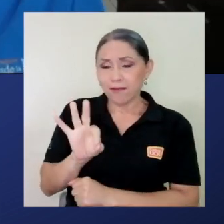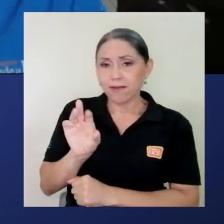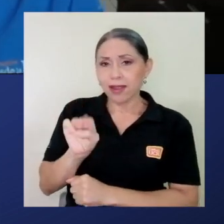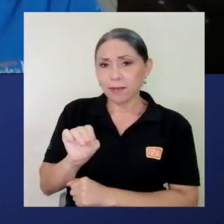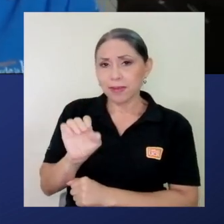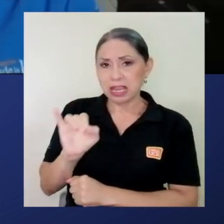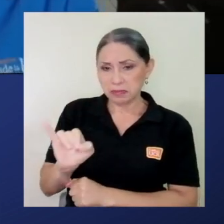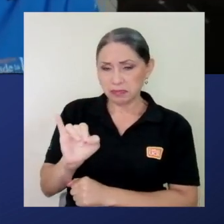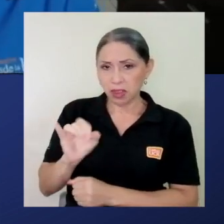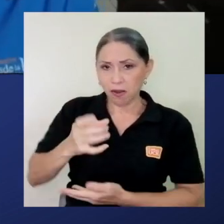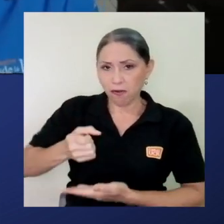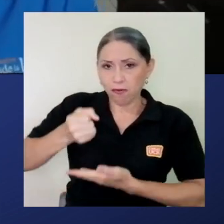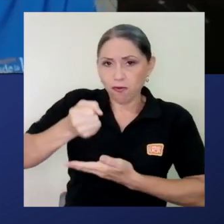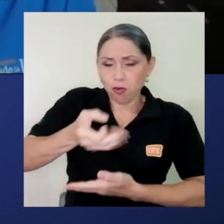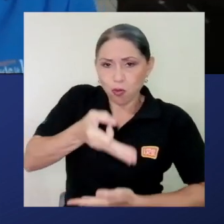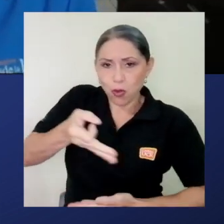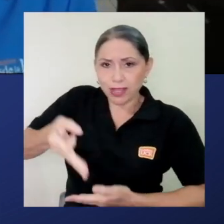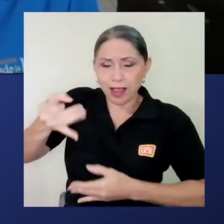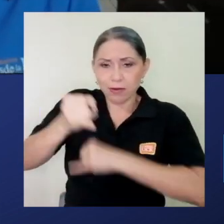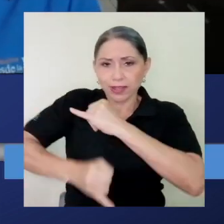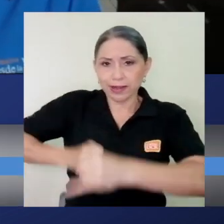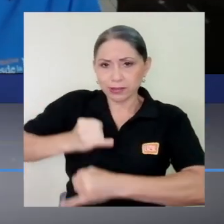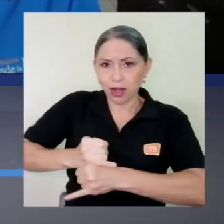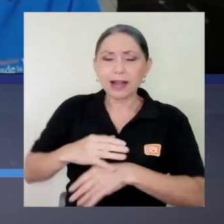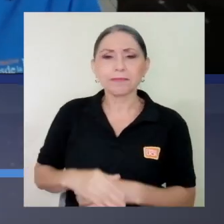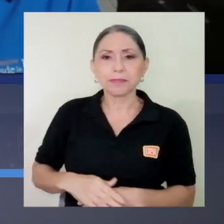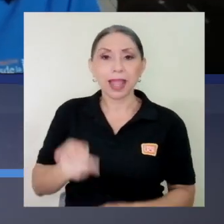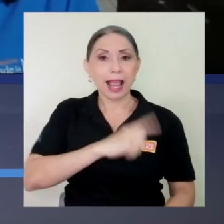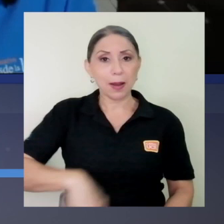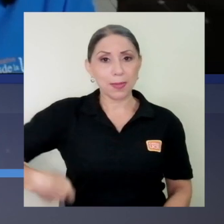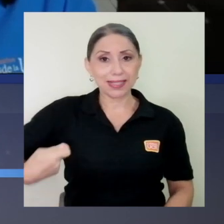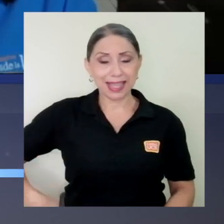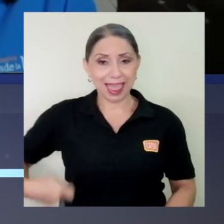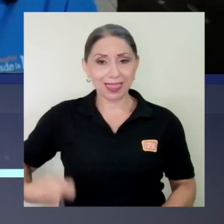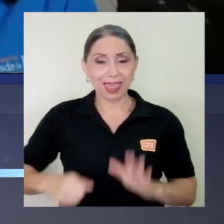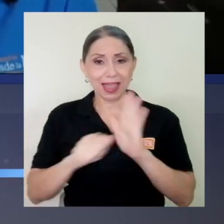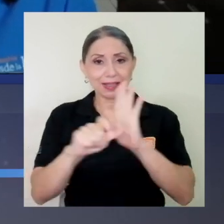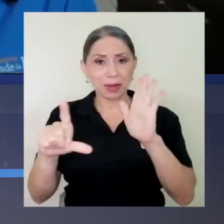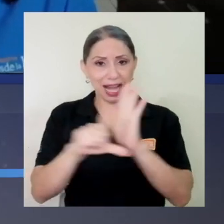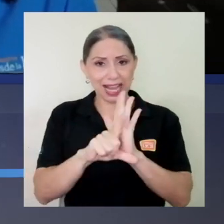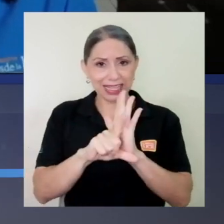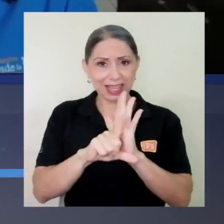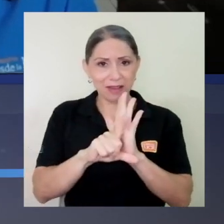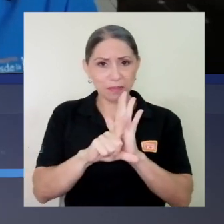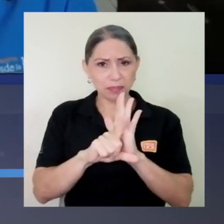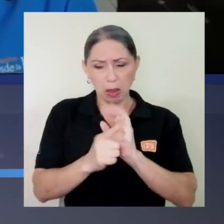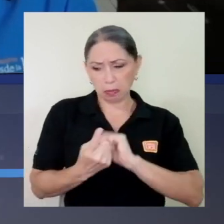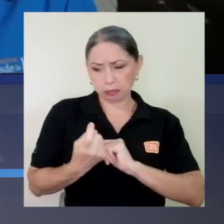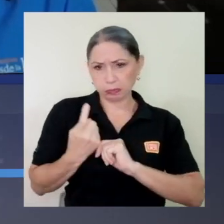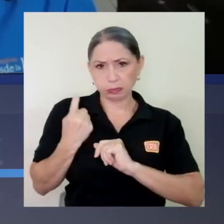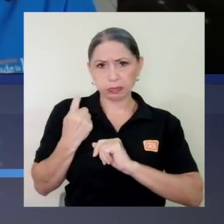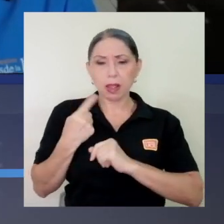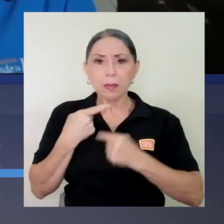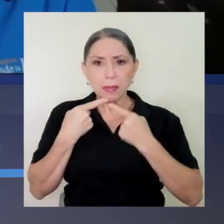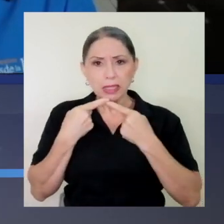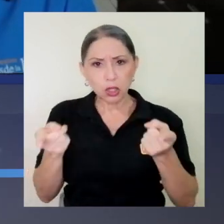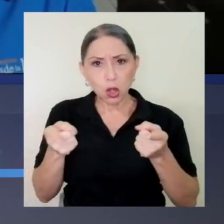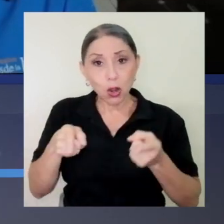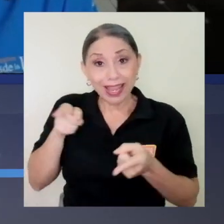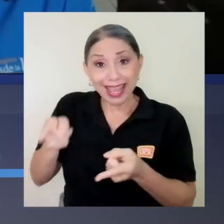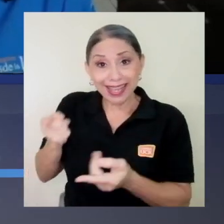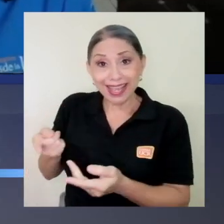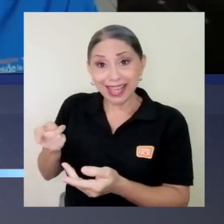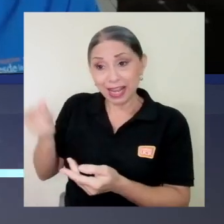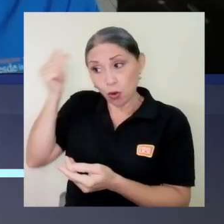Fondo Monetario Internacional, el presidente de la Asamblea Legislativa hace poquito mencionó que